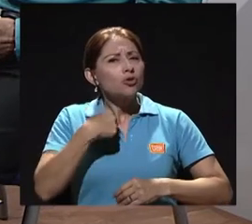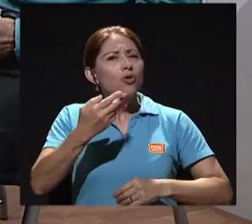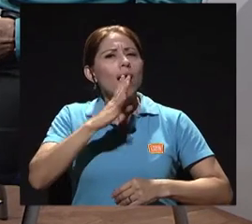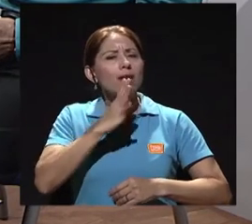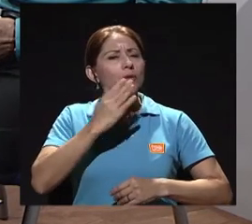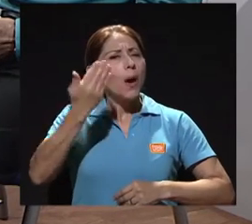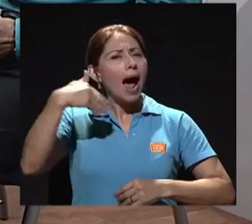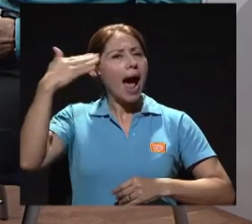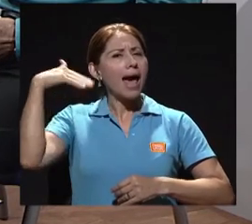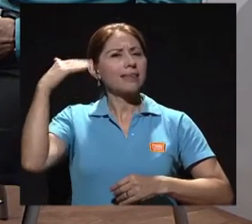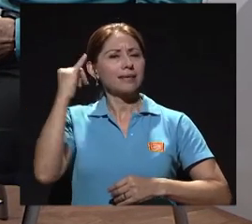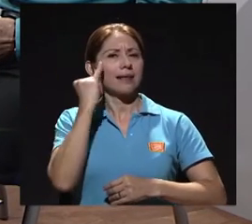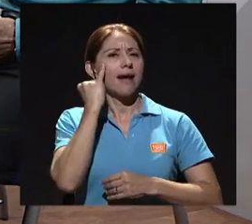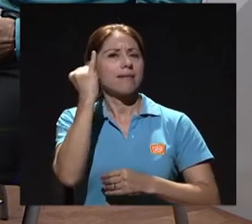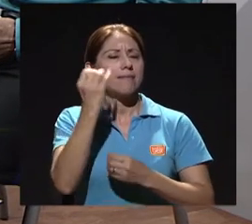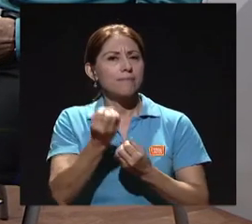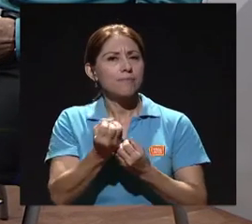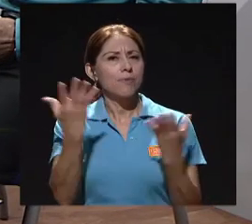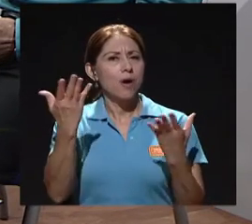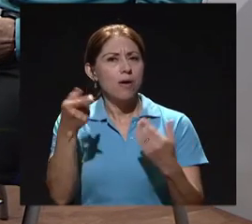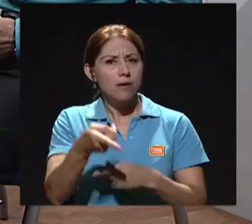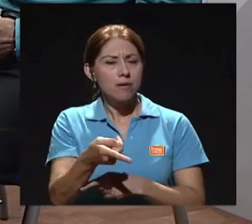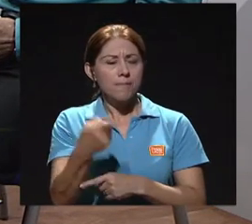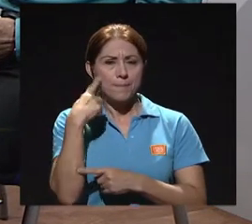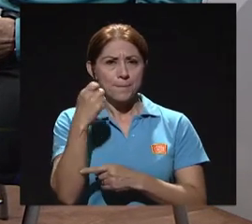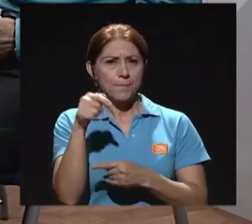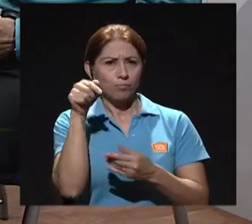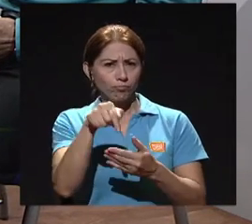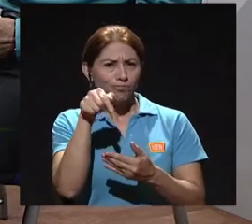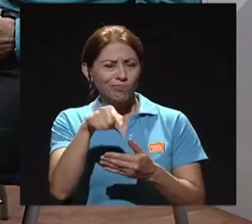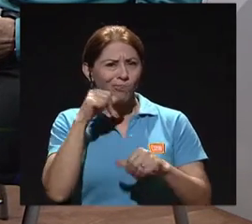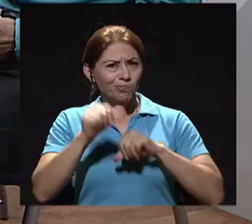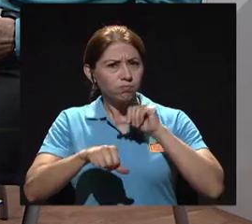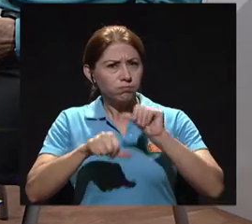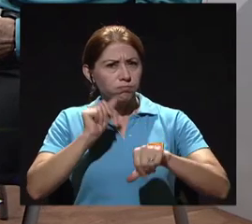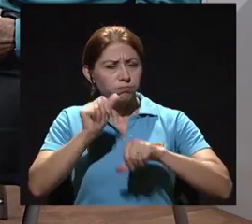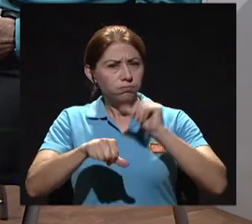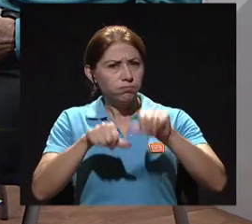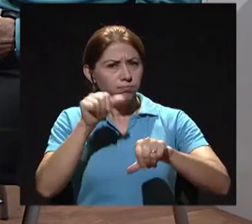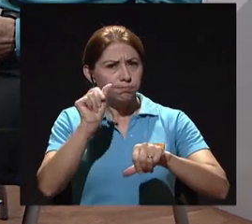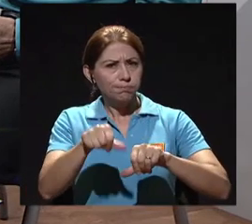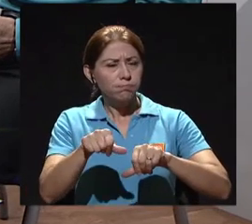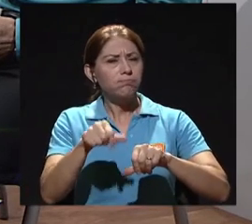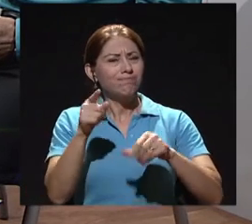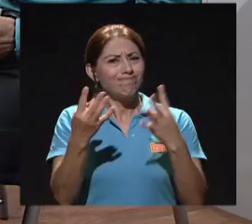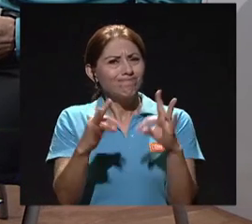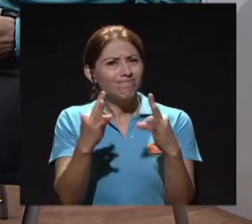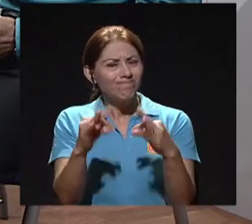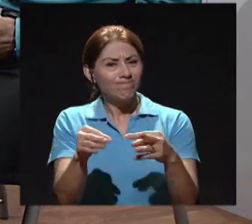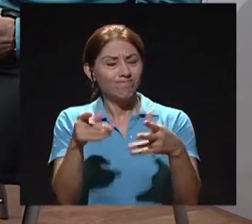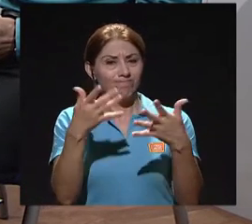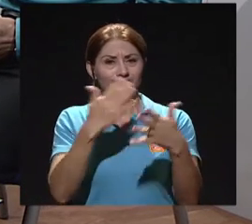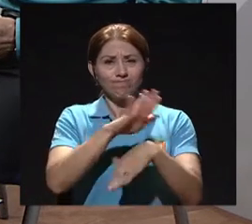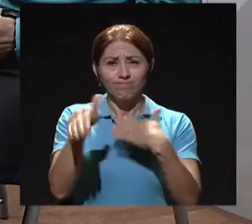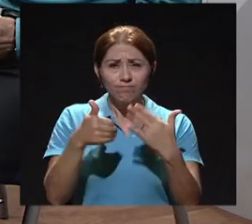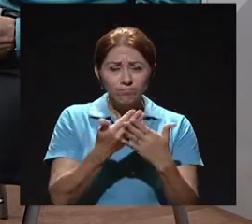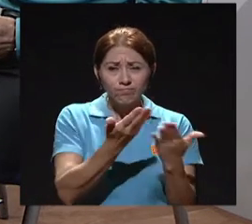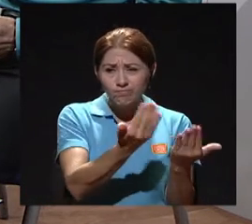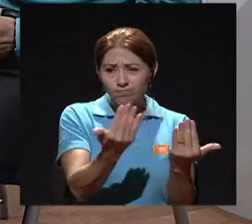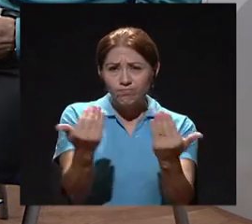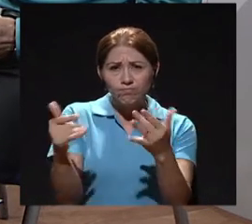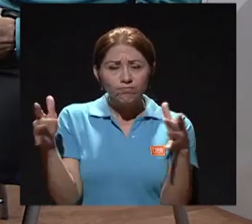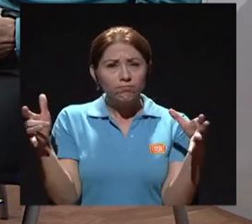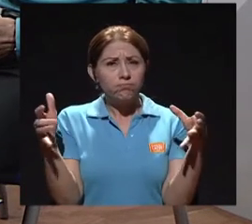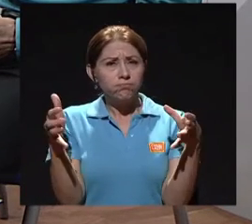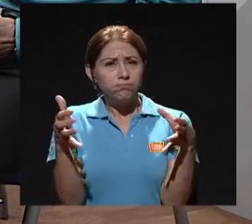iniciativa popular porque desde ese esfuerzo digamos de reunir estos actores para ver si se